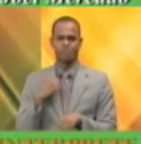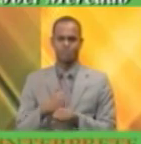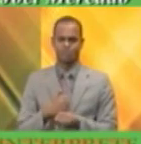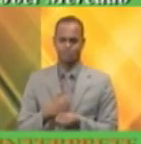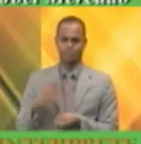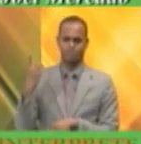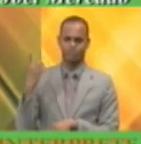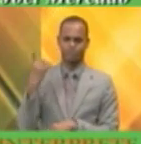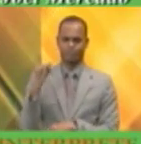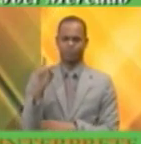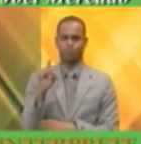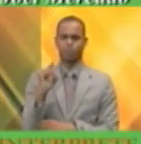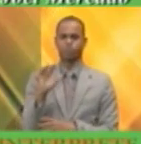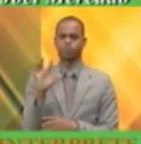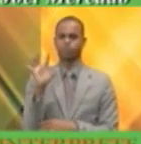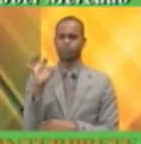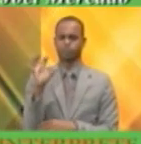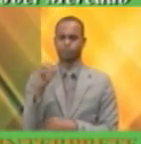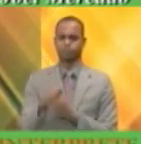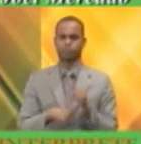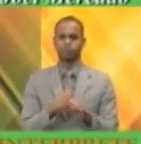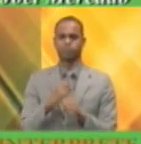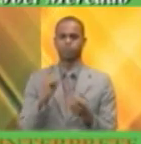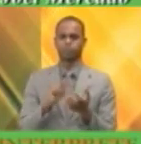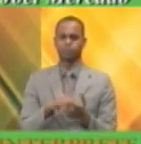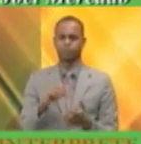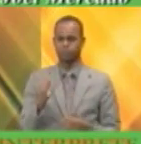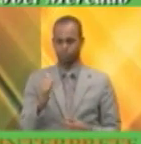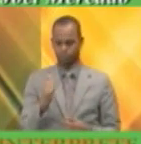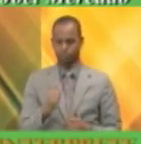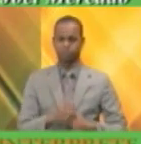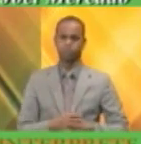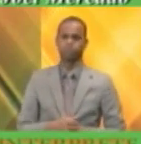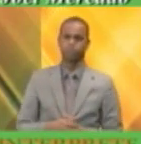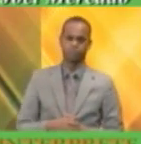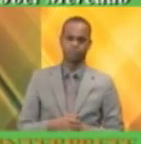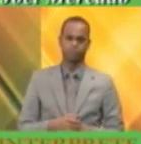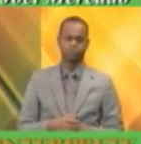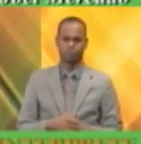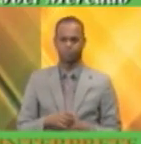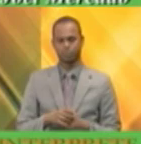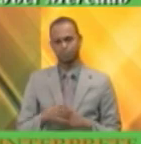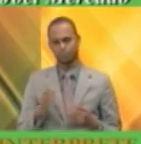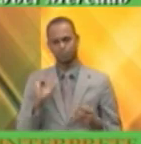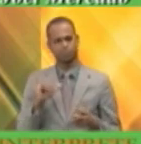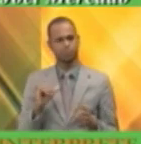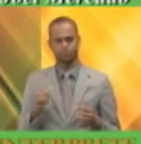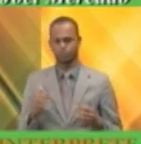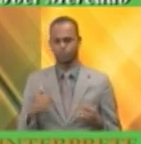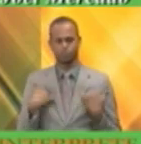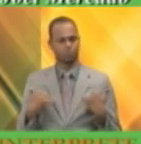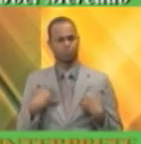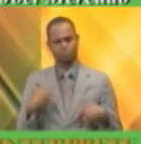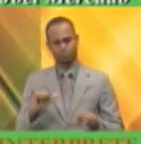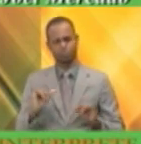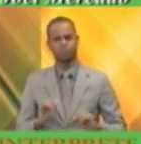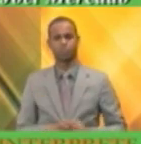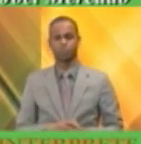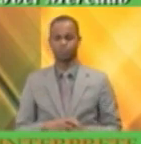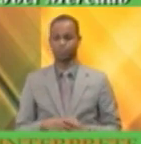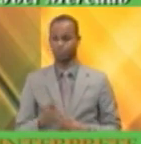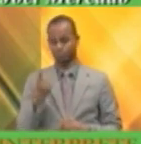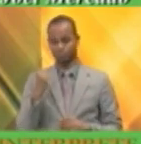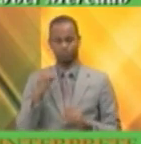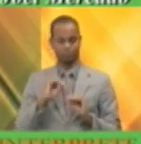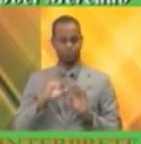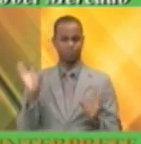el 18 de septiembre del 2010. 2010, o sea, sí. Es muy joven, una institución sí, muy sí, joven. Sí, sí, no, y una cosa muy